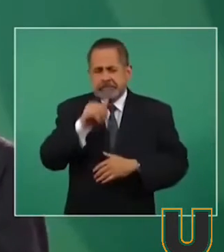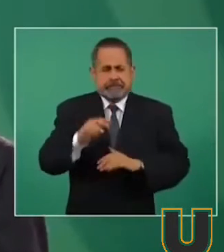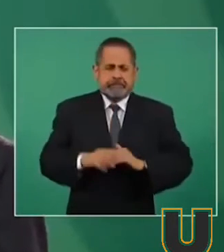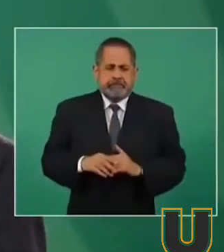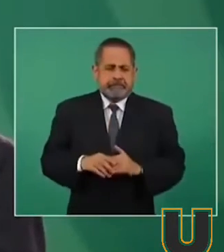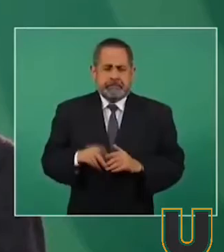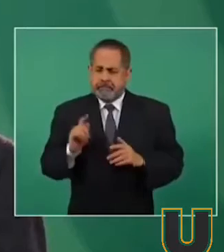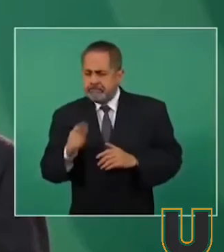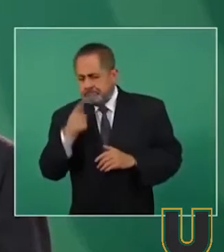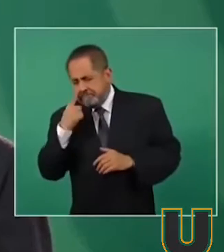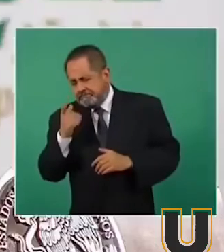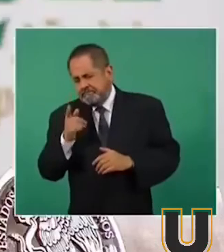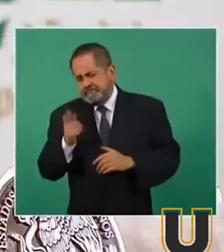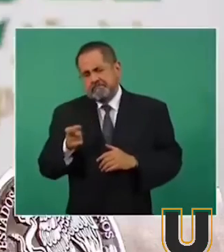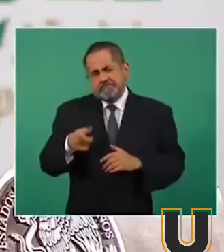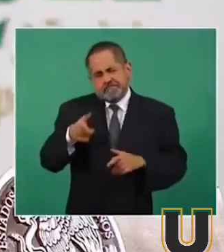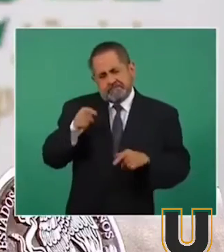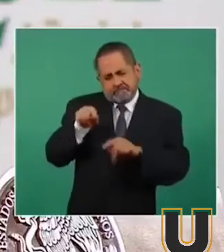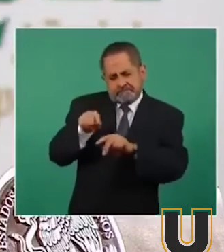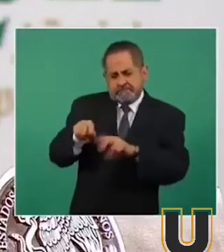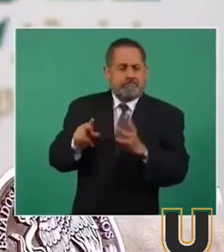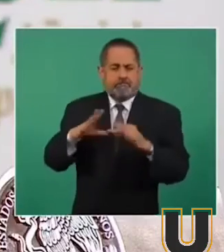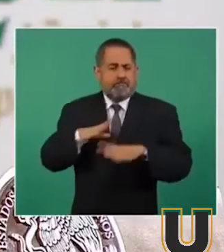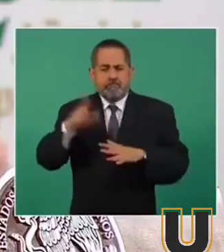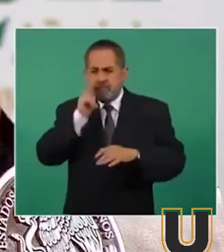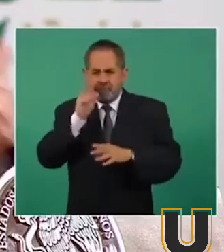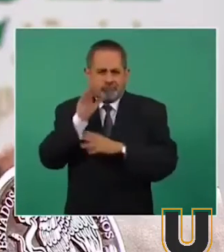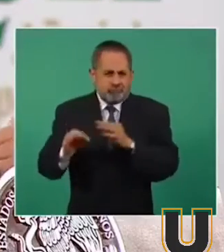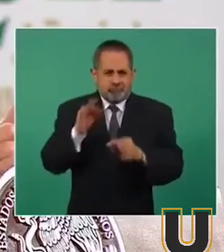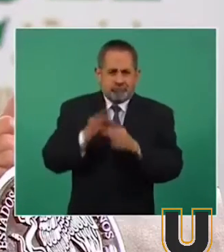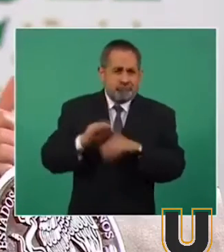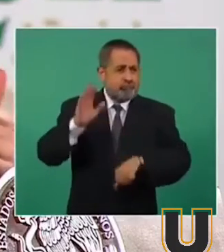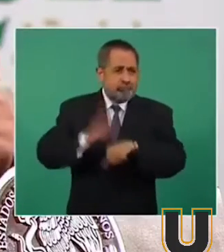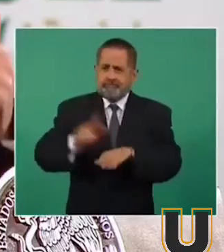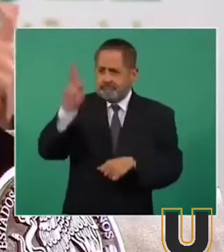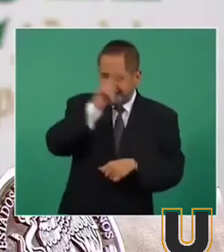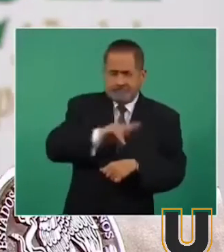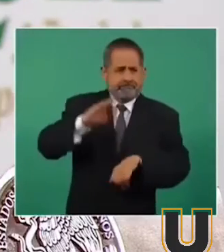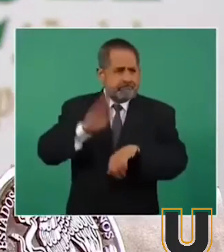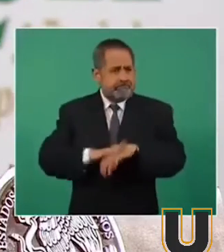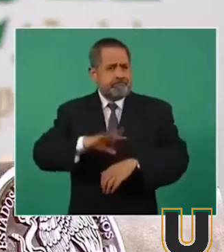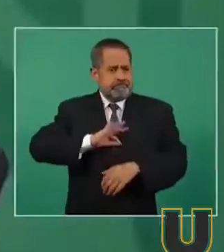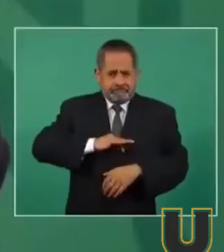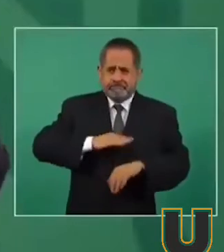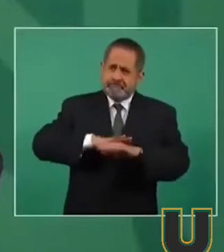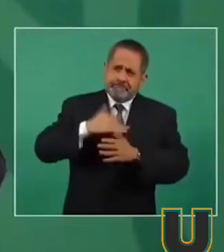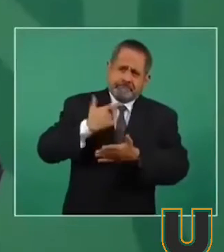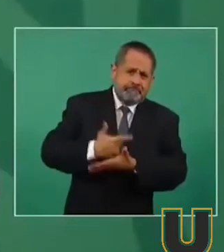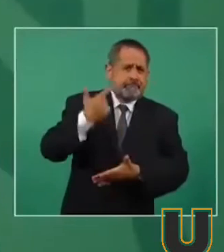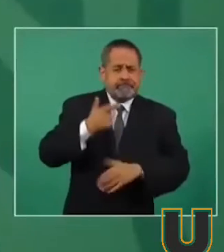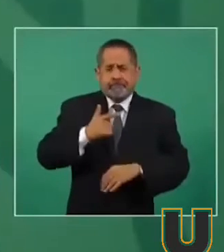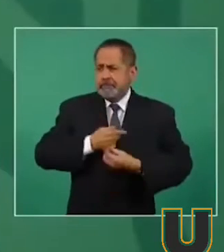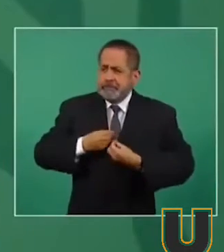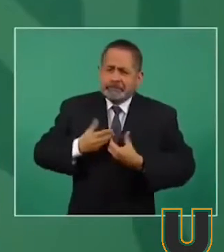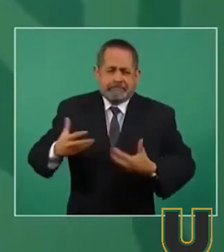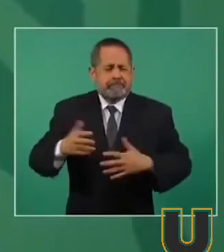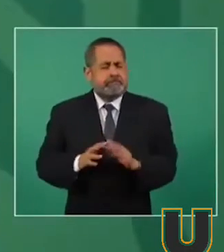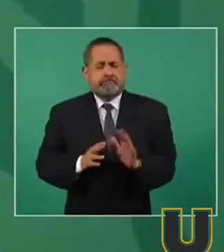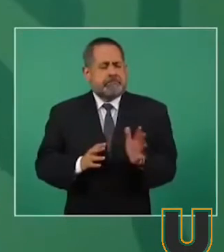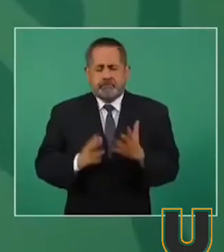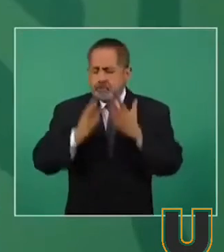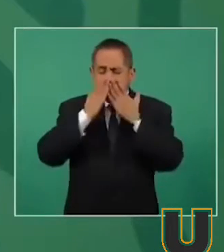solamente variante de interés. Por lo tanto, no existe evidencia que sea ni más transmisible, ni más virulenta, ni que la inmunidad causada por